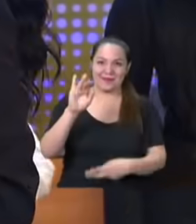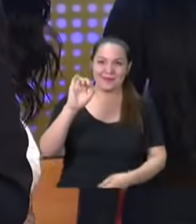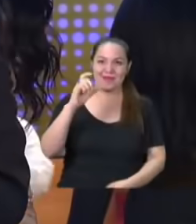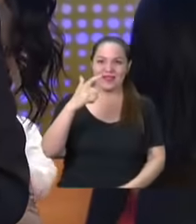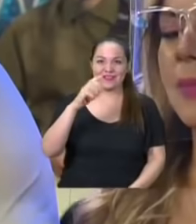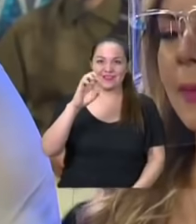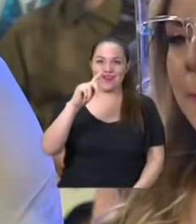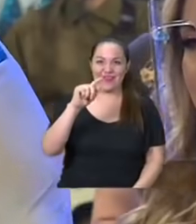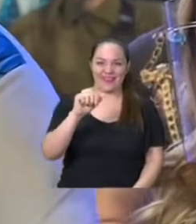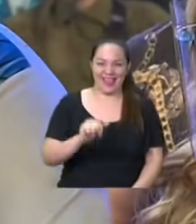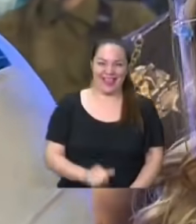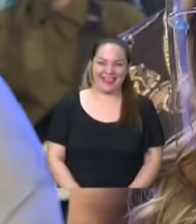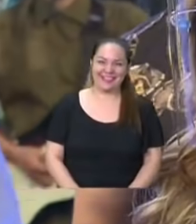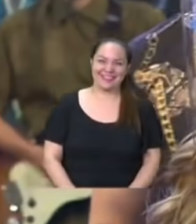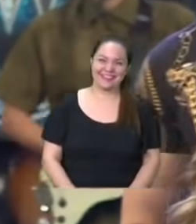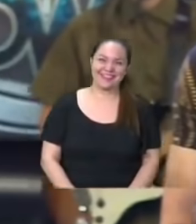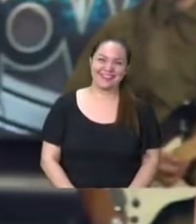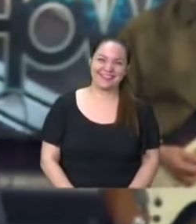En proceso.